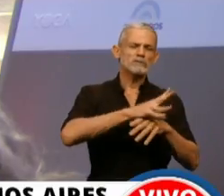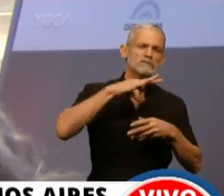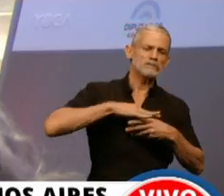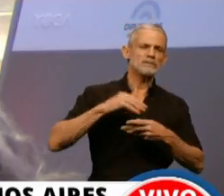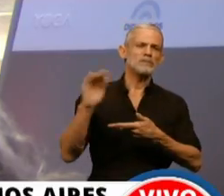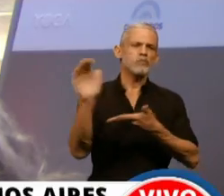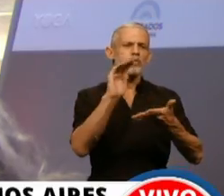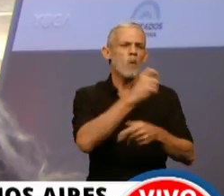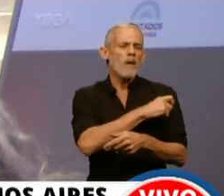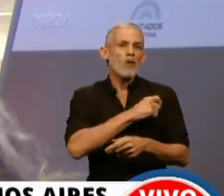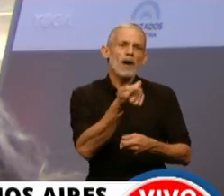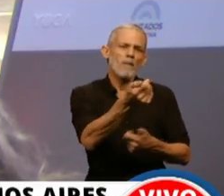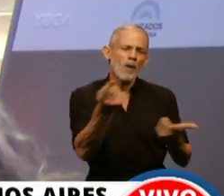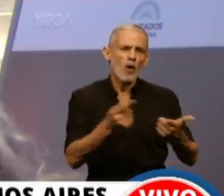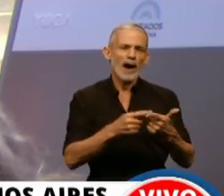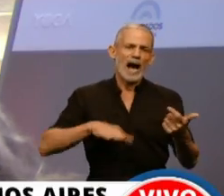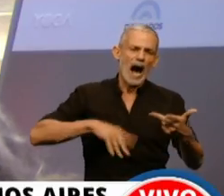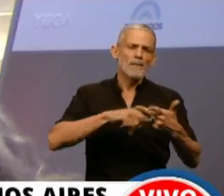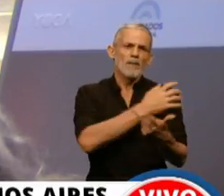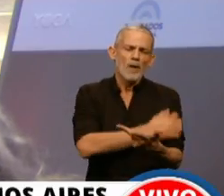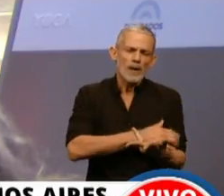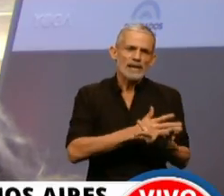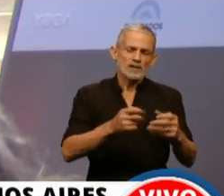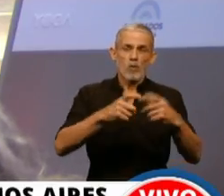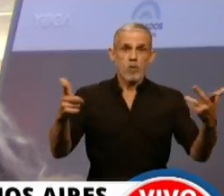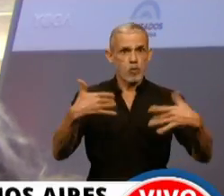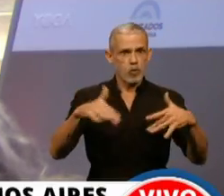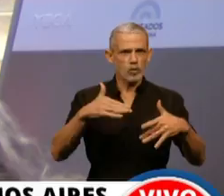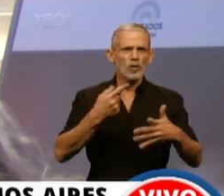suficiente hambre pobreza era la gran oportunidad